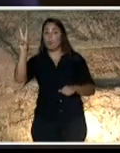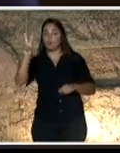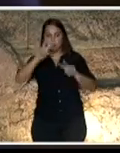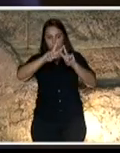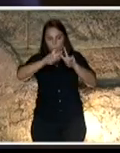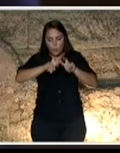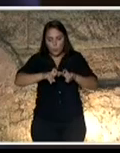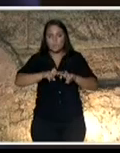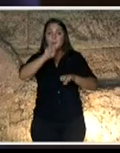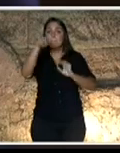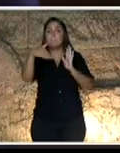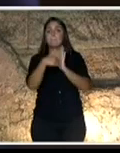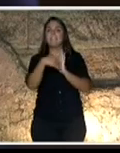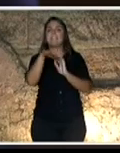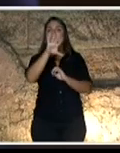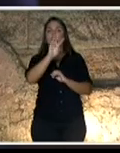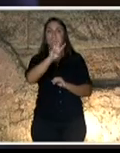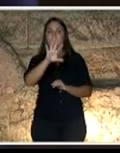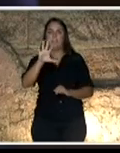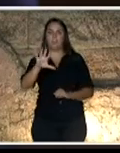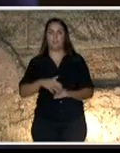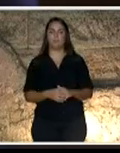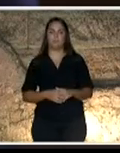en 1535,